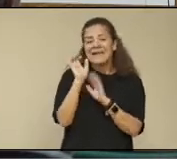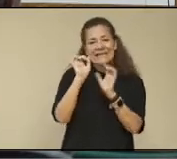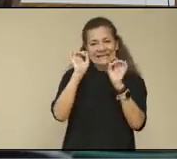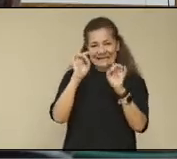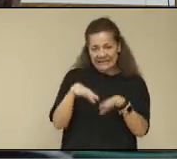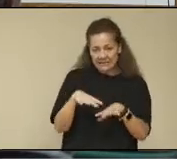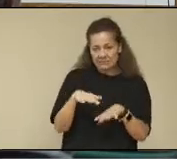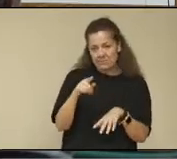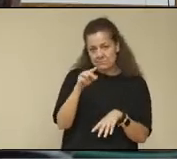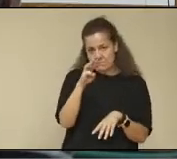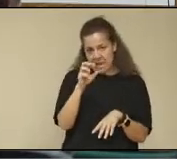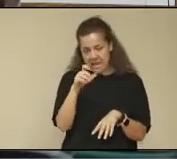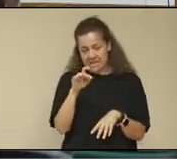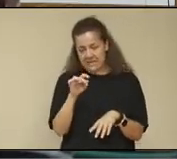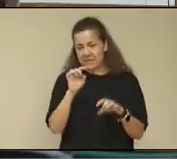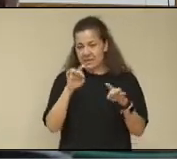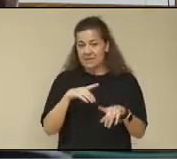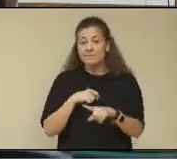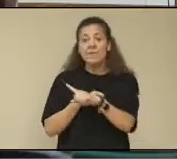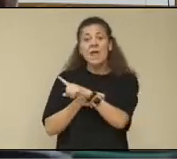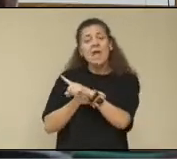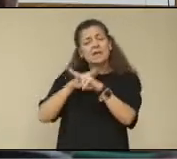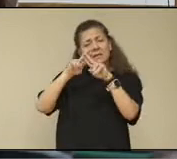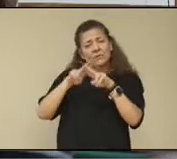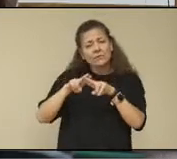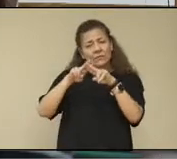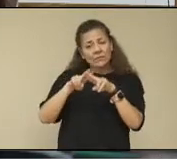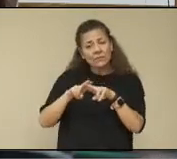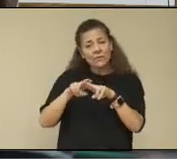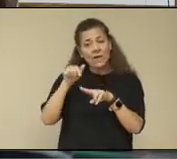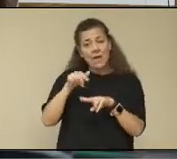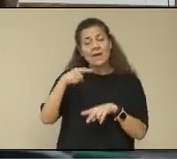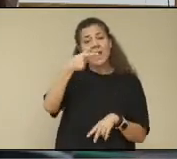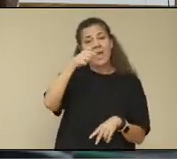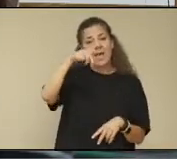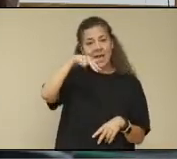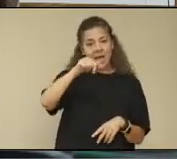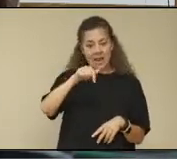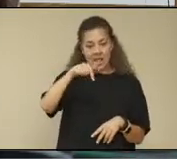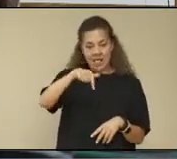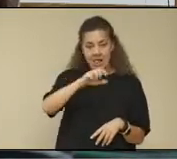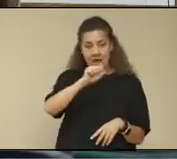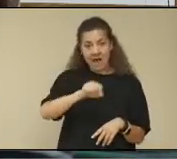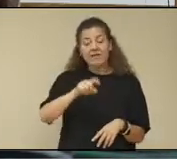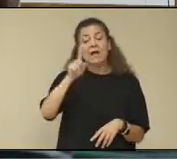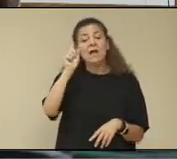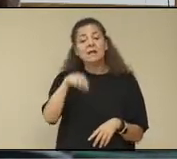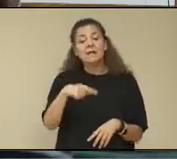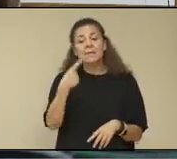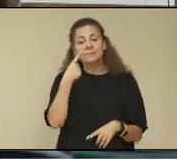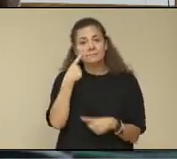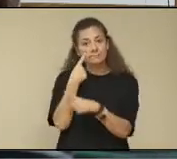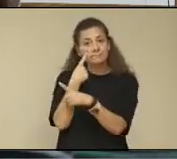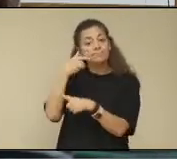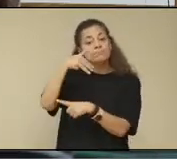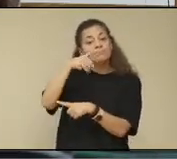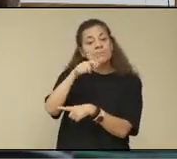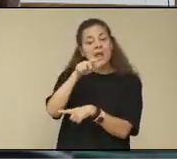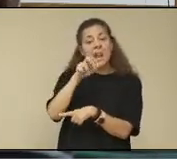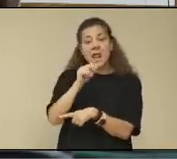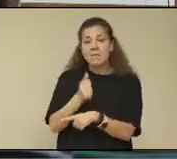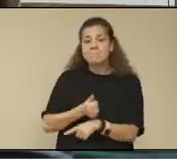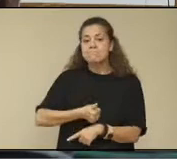parasitemia. Y en este screening que hicimos en Brena Nasikuma, en Ghana, lo que vemos es cómo la malaria